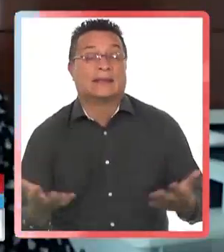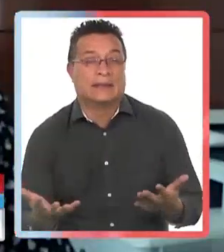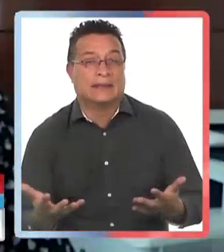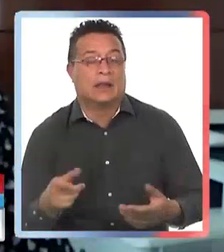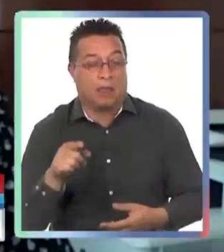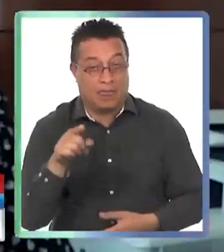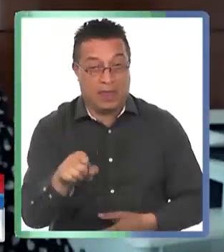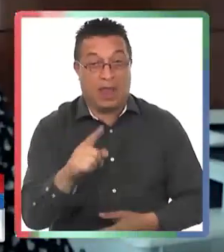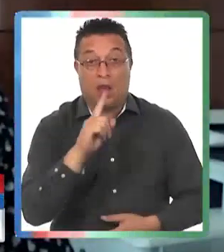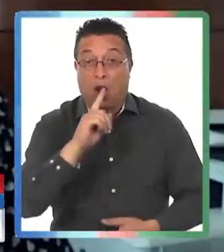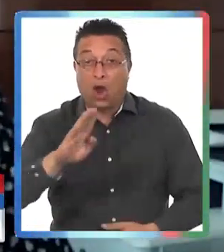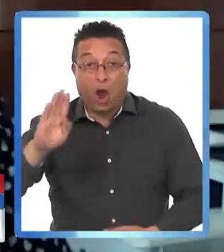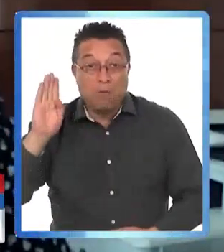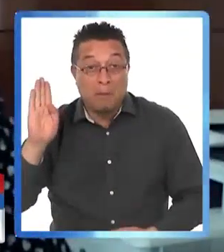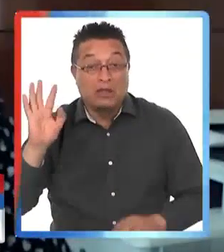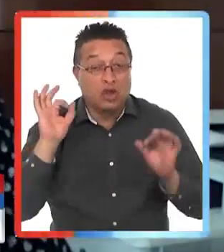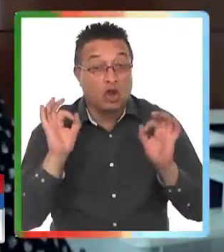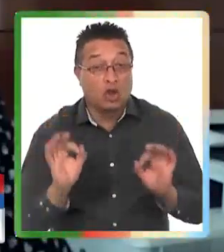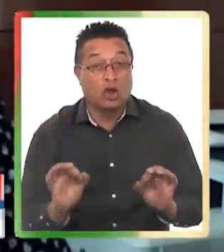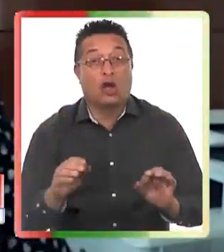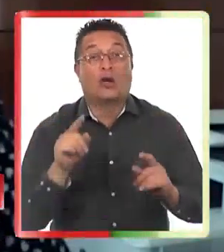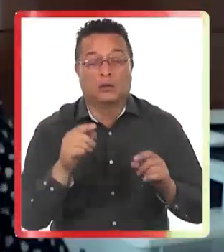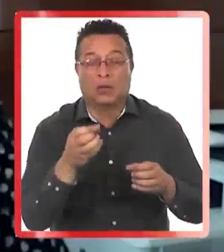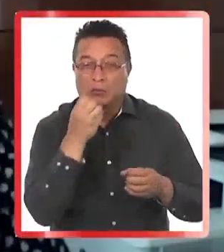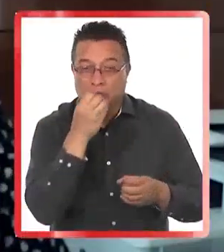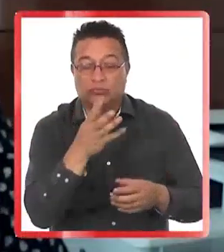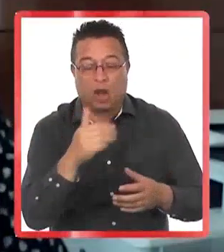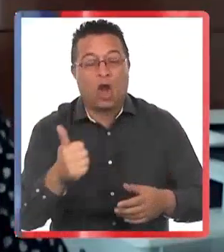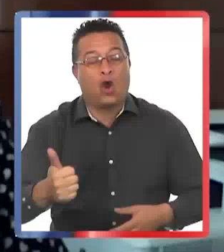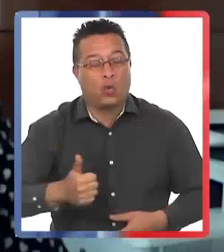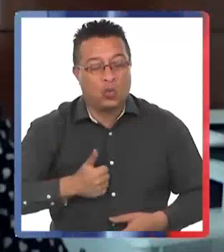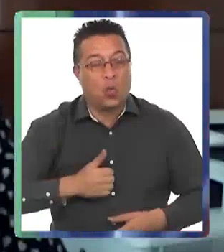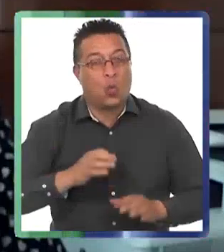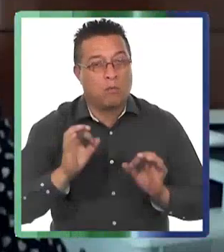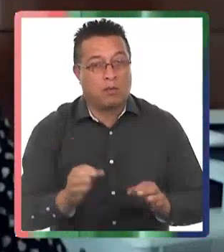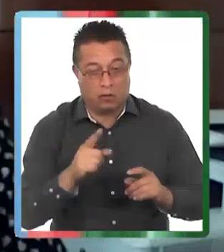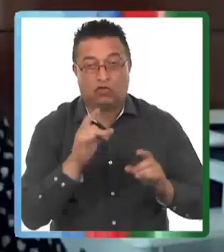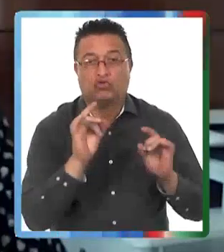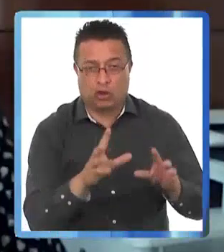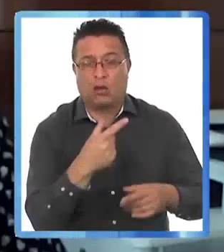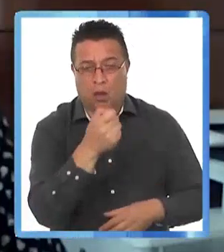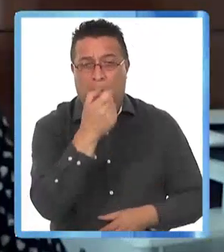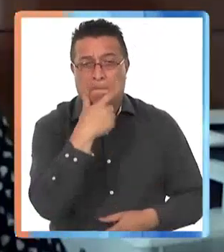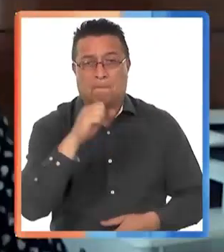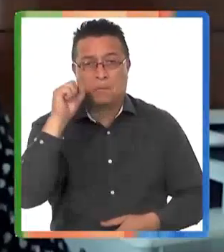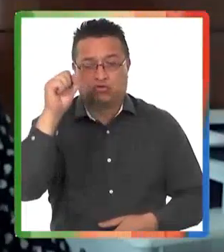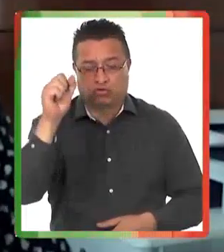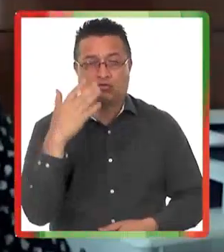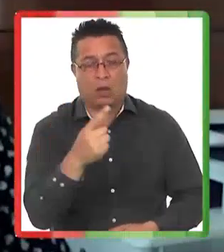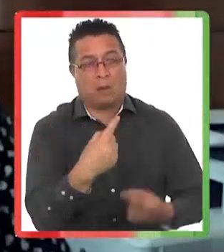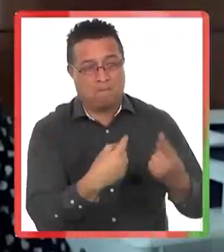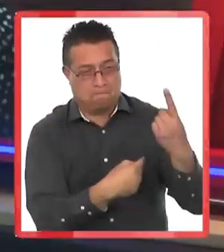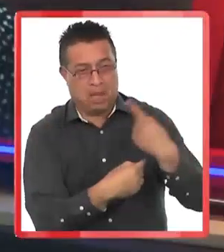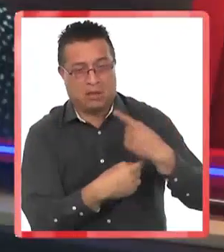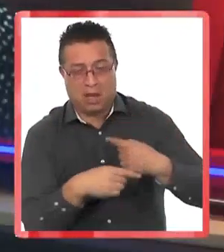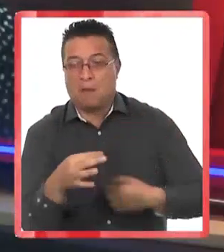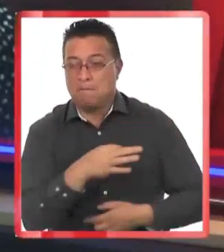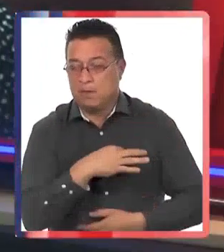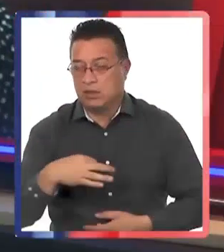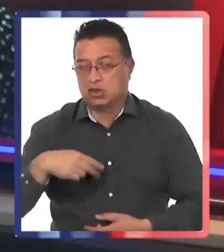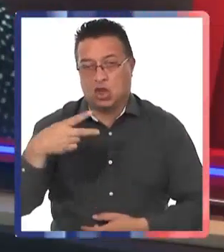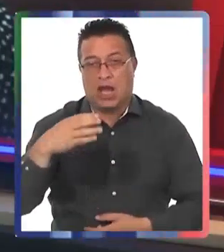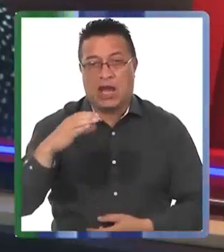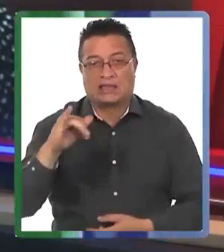es que los compromisos se declaran para cumplirse, y así ha sido lo que el presidente nos ha ordenado tanto al